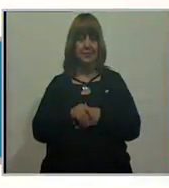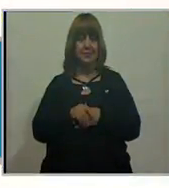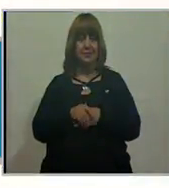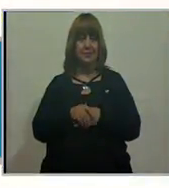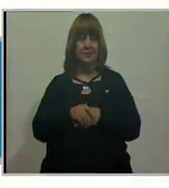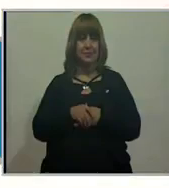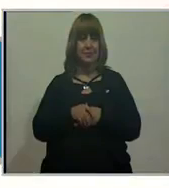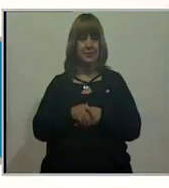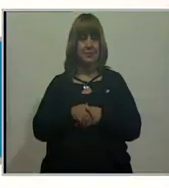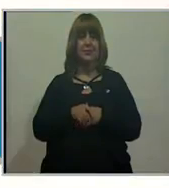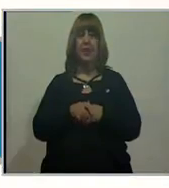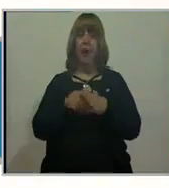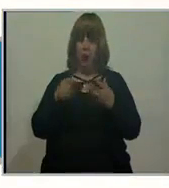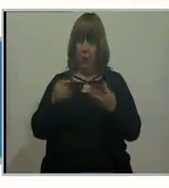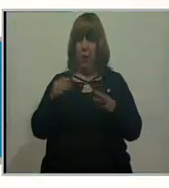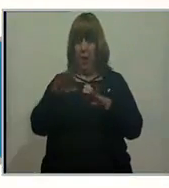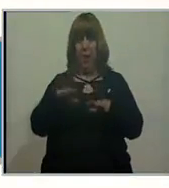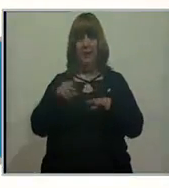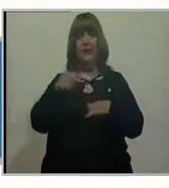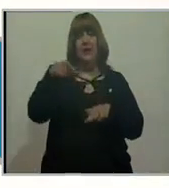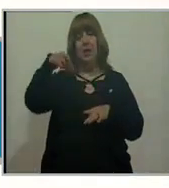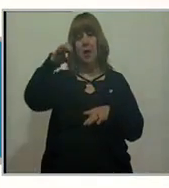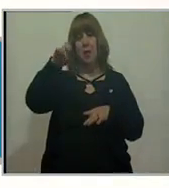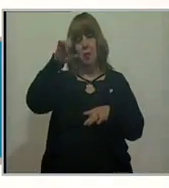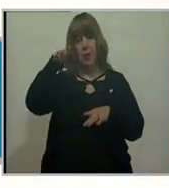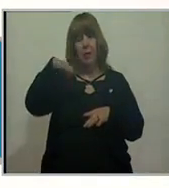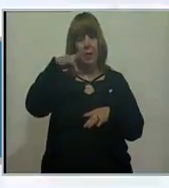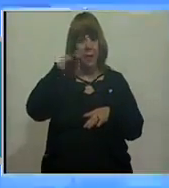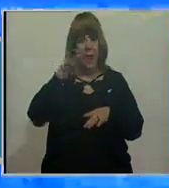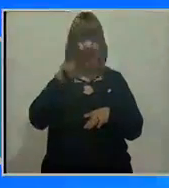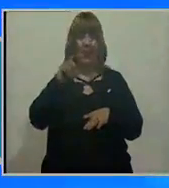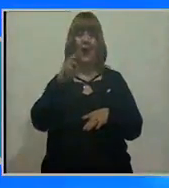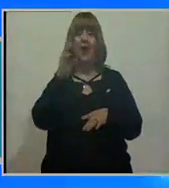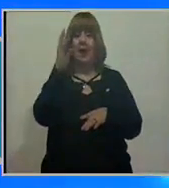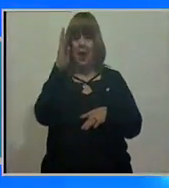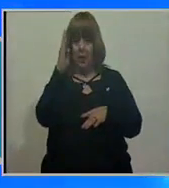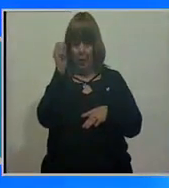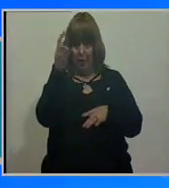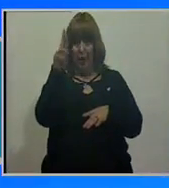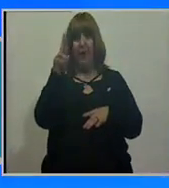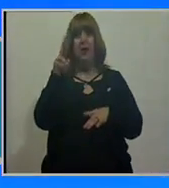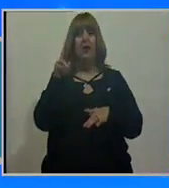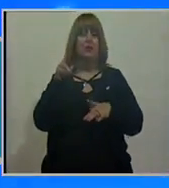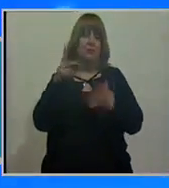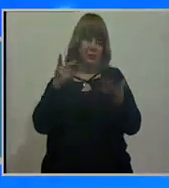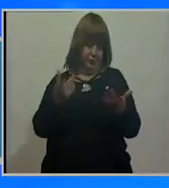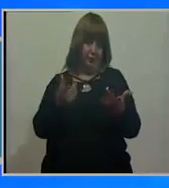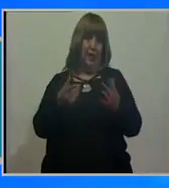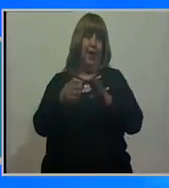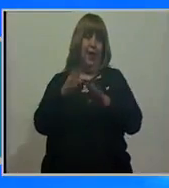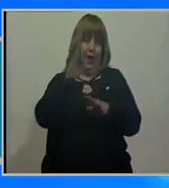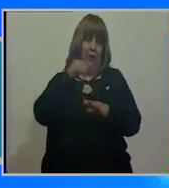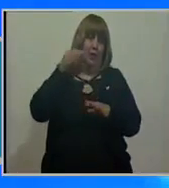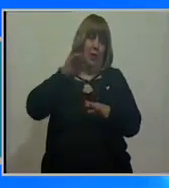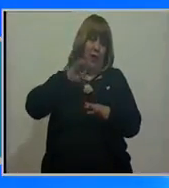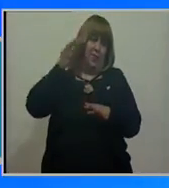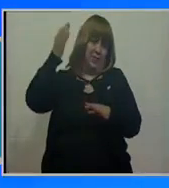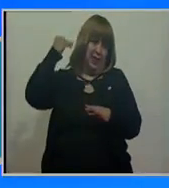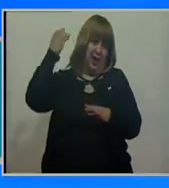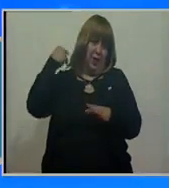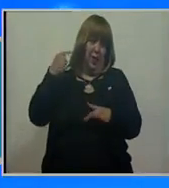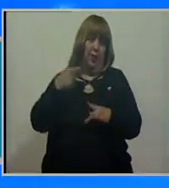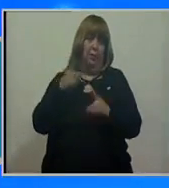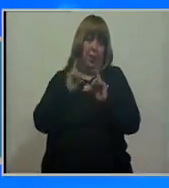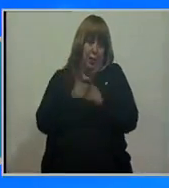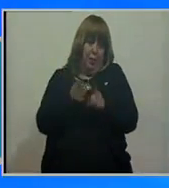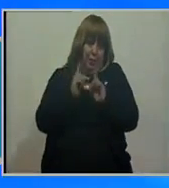Bueno, estabas diciendo que Polémica en el Bar tiene un formato muy machista. Es medio antiguo, el humor ha cambiado bueno, mucho, sí. Pero es medio antiguo el humor. Lo